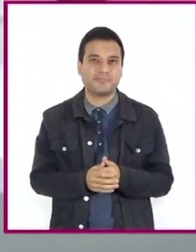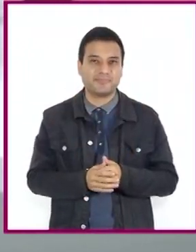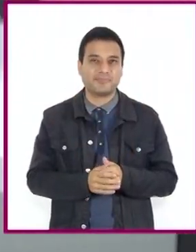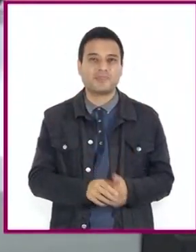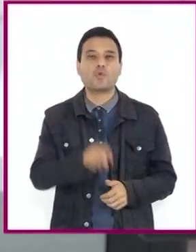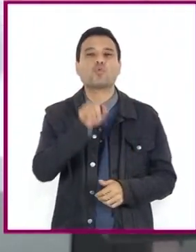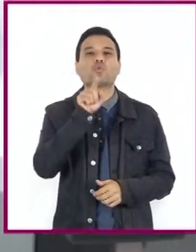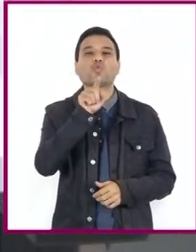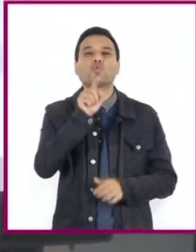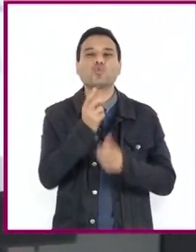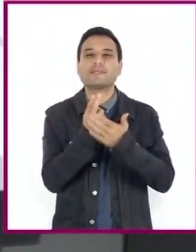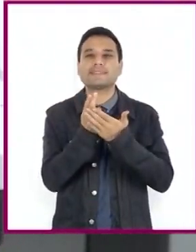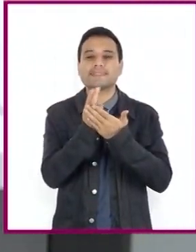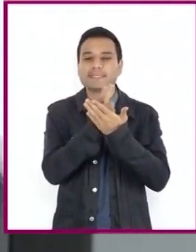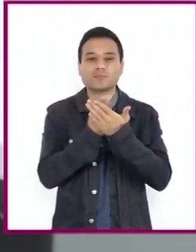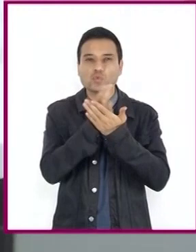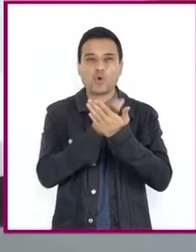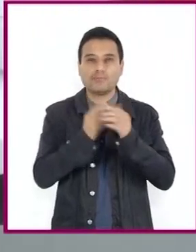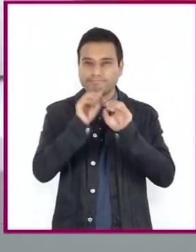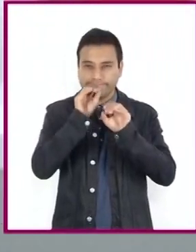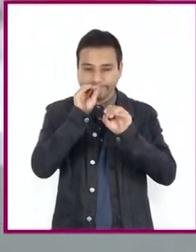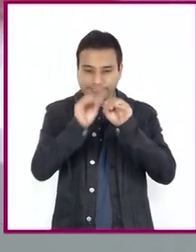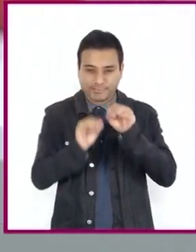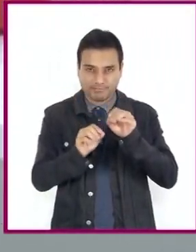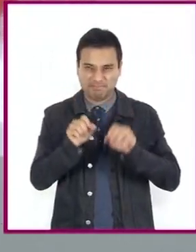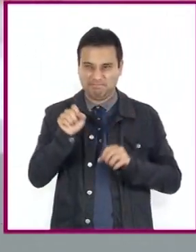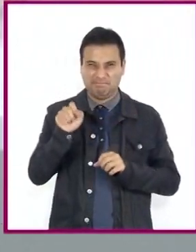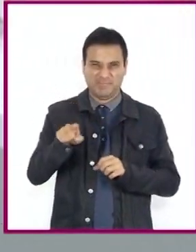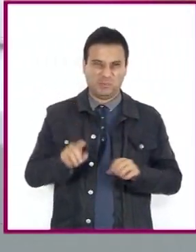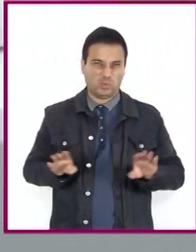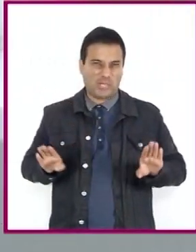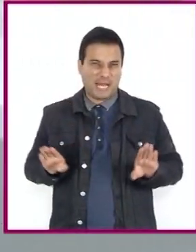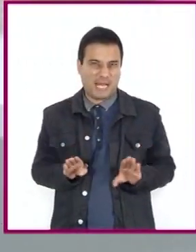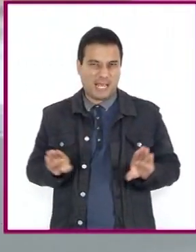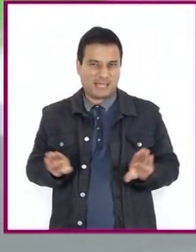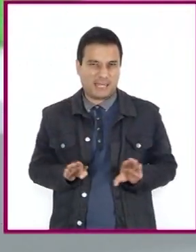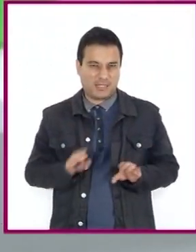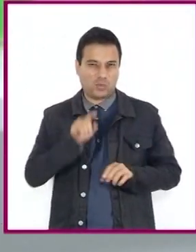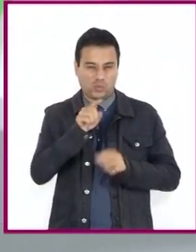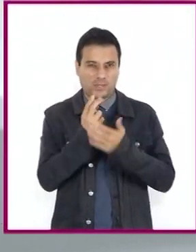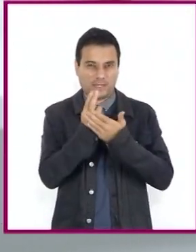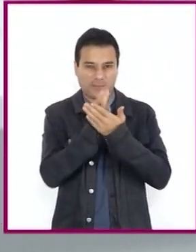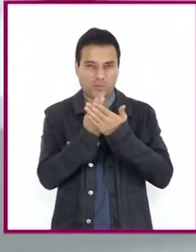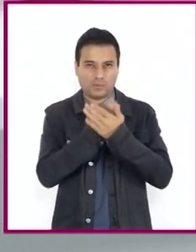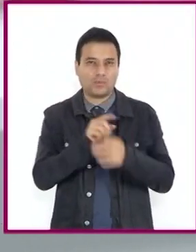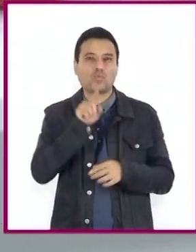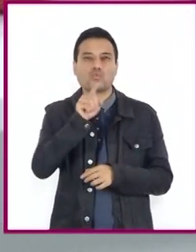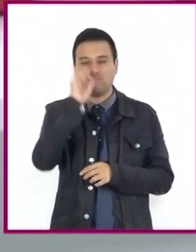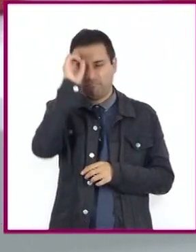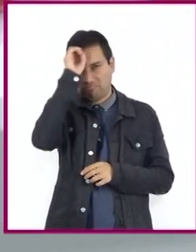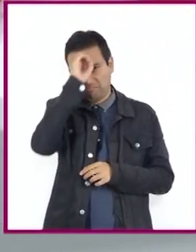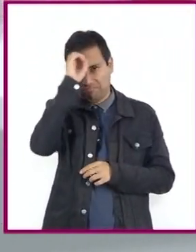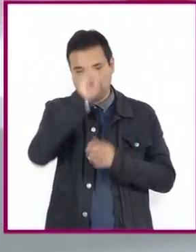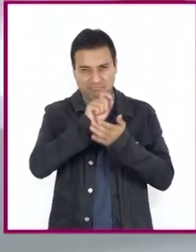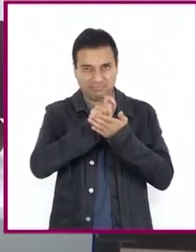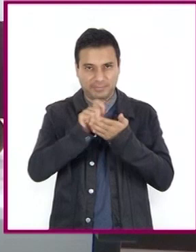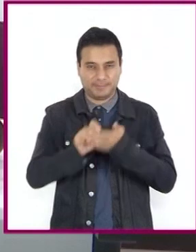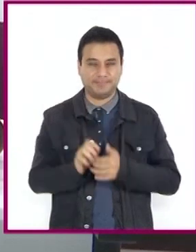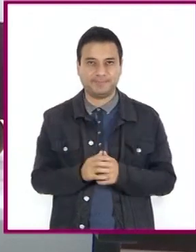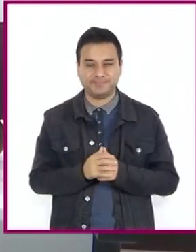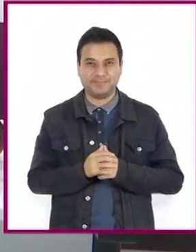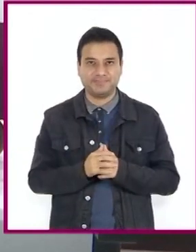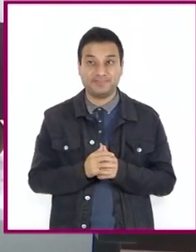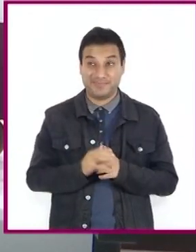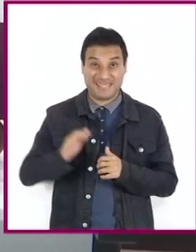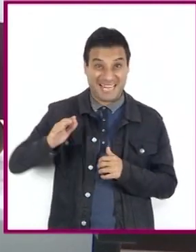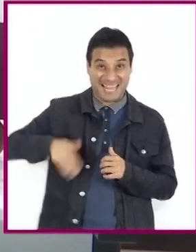organizador gráfico acerca de las características que presentan las reacciones químicas y escriban sus propias conclusiones. En los